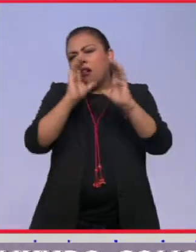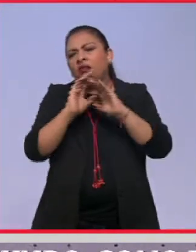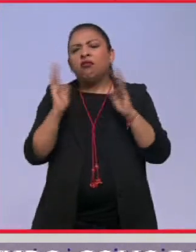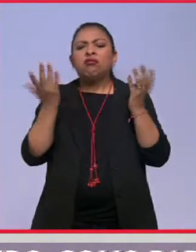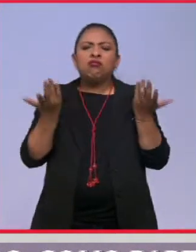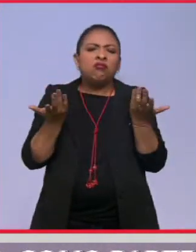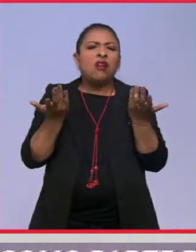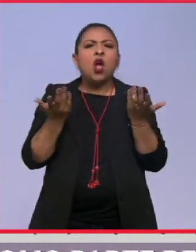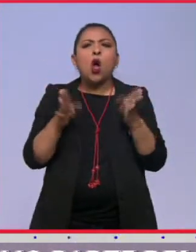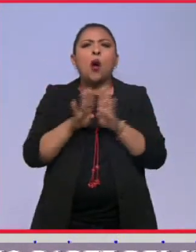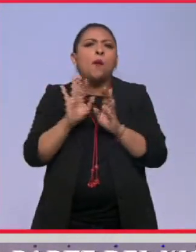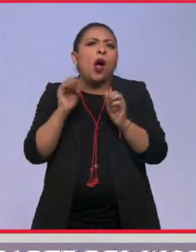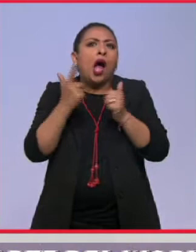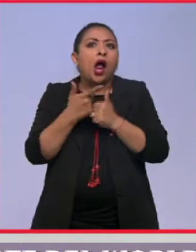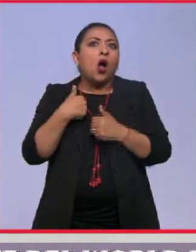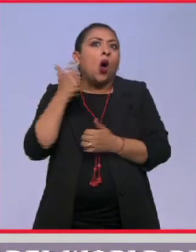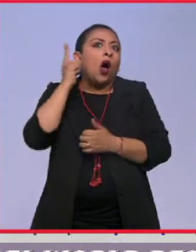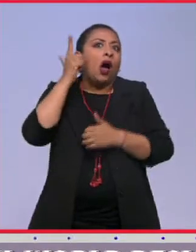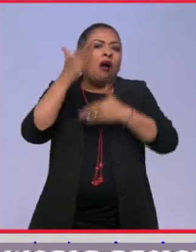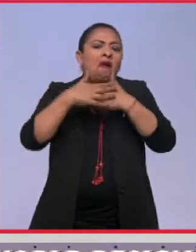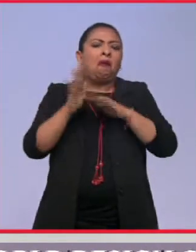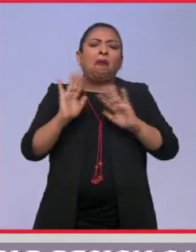ninguna expectativa en particular.